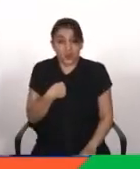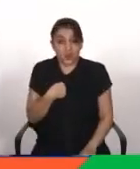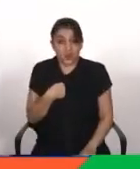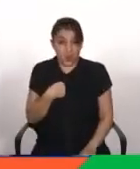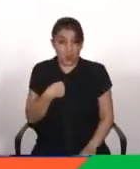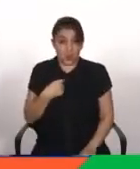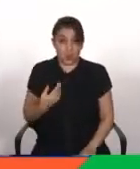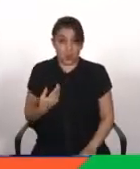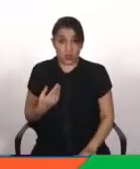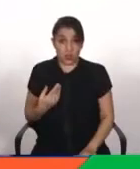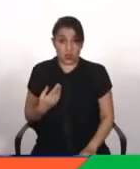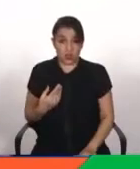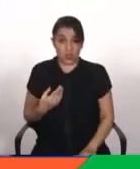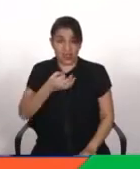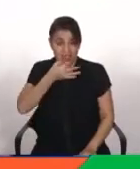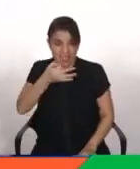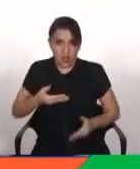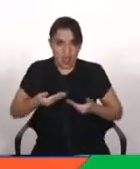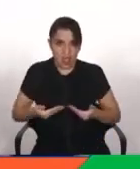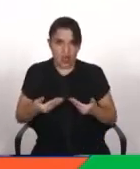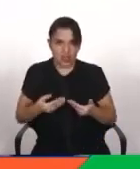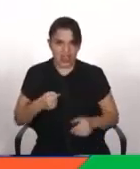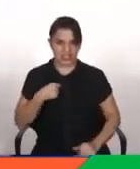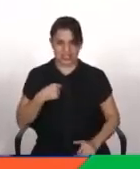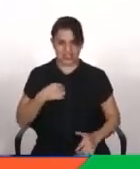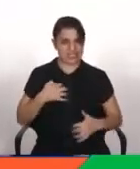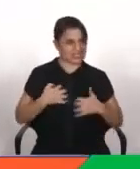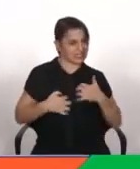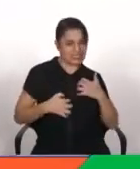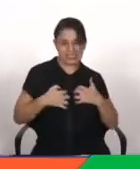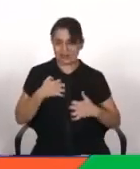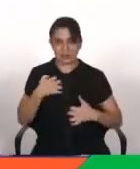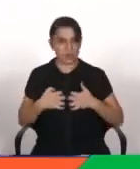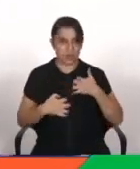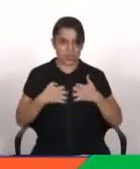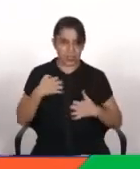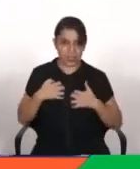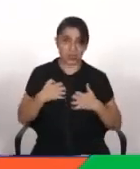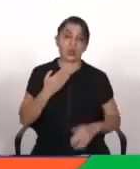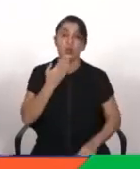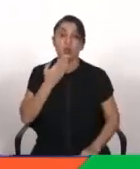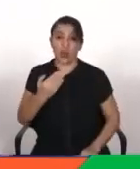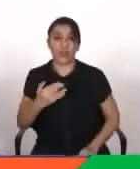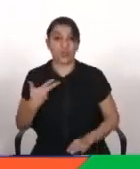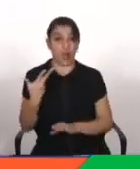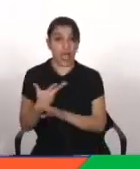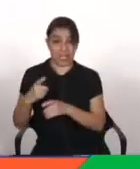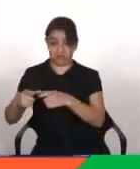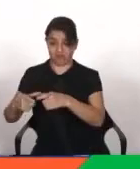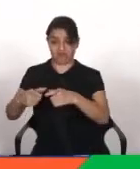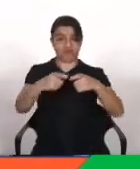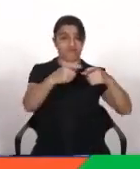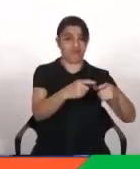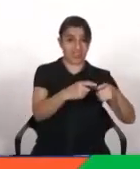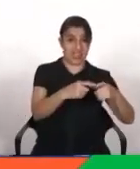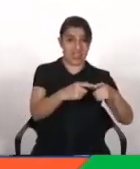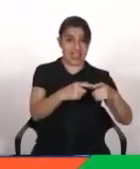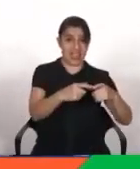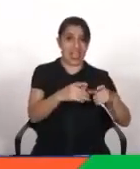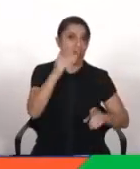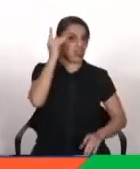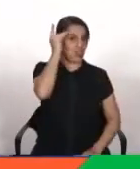que me molesta un poco, es que cuando reciben el CV de un doctor en astrofísica y una doctora